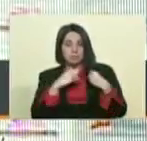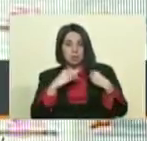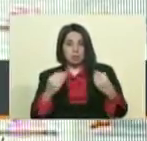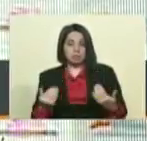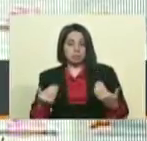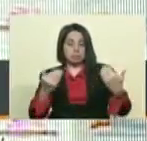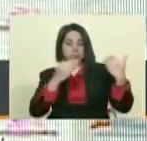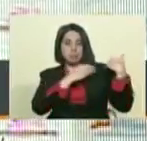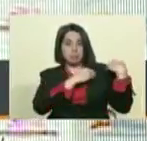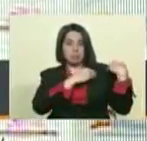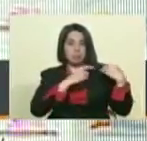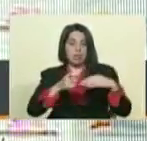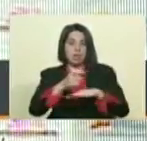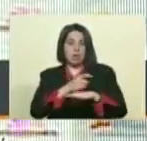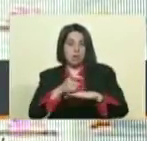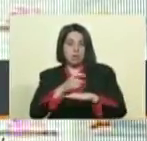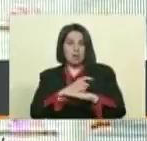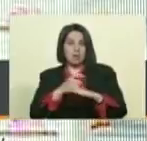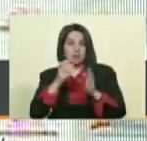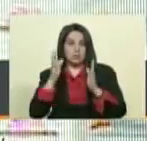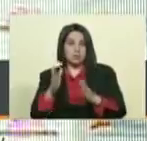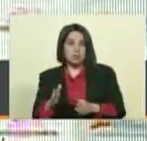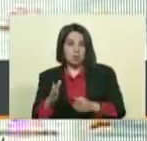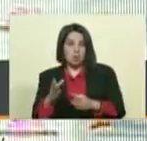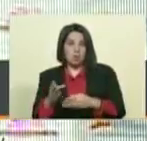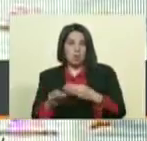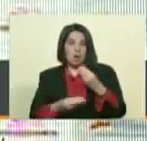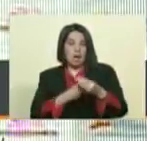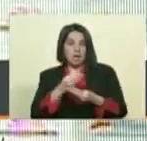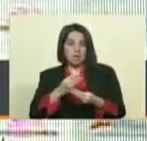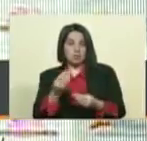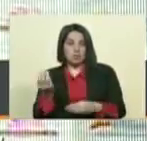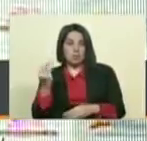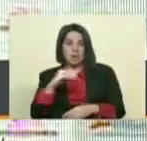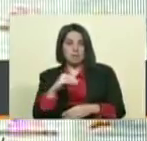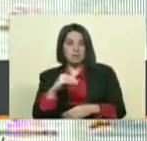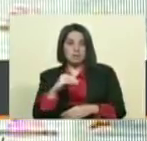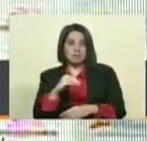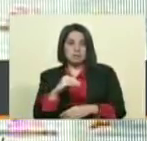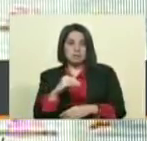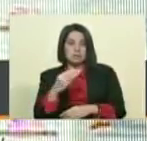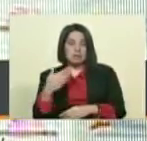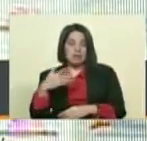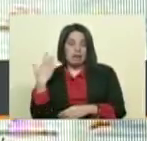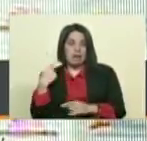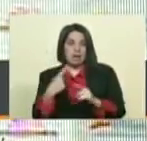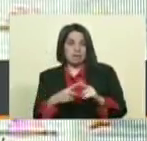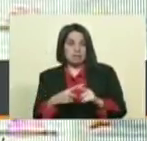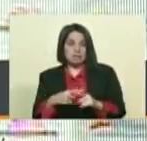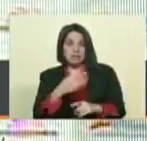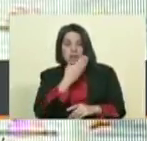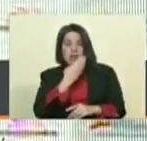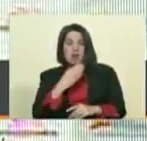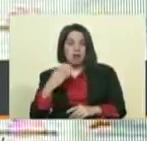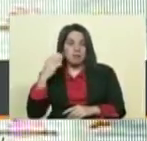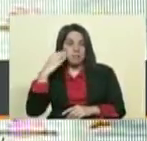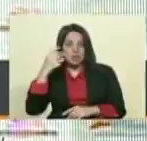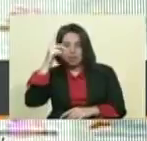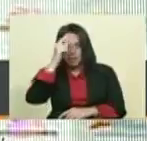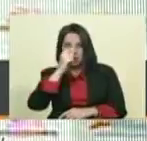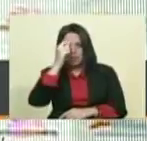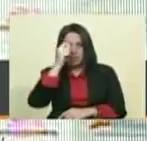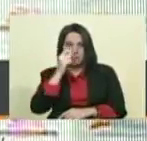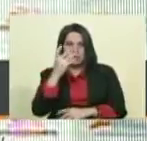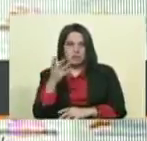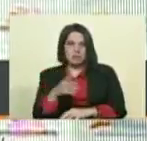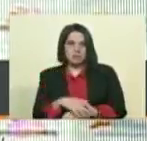la gobernación, en un mes ha hecho más que el exgobernador oligarca, burgués y